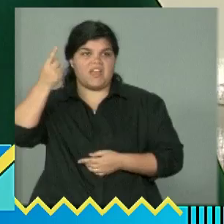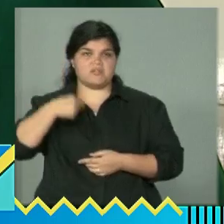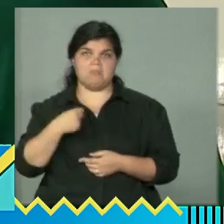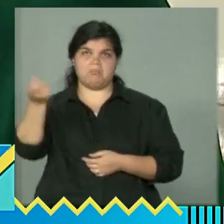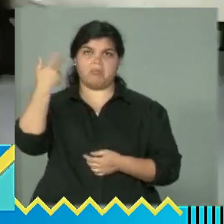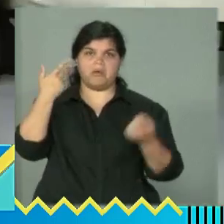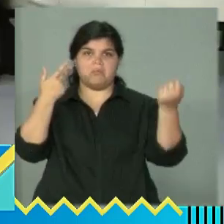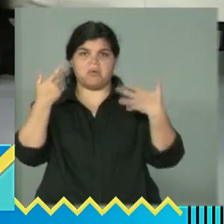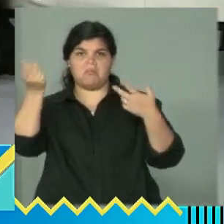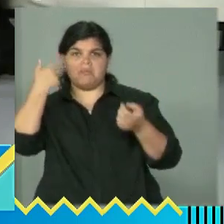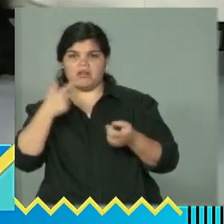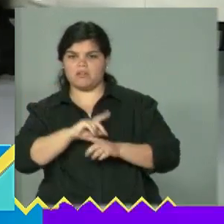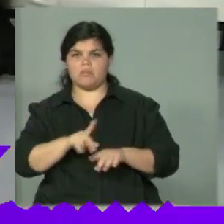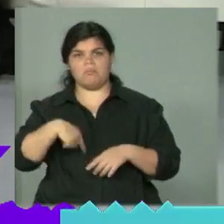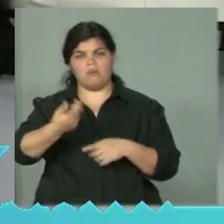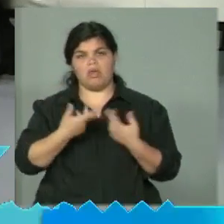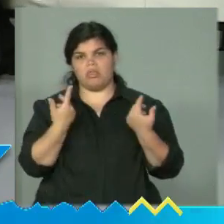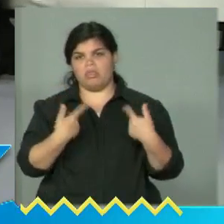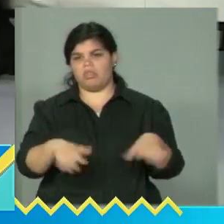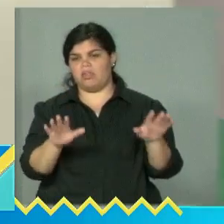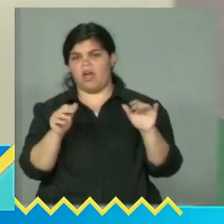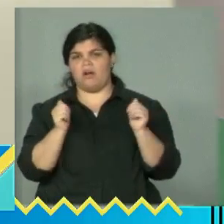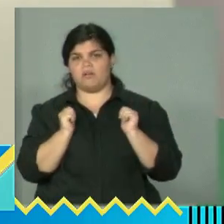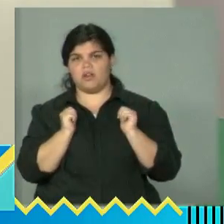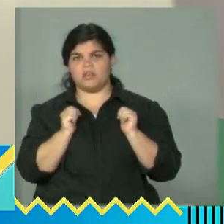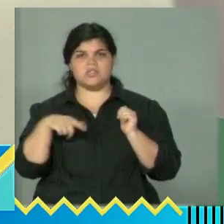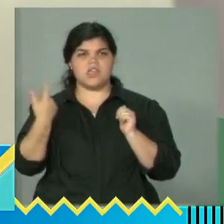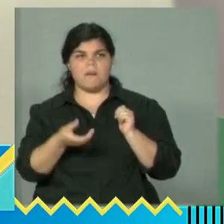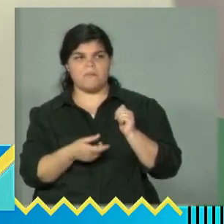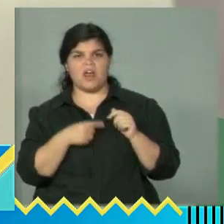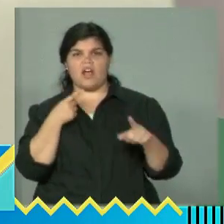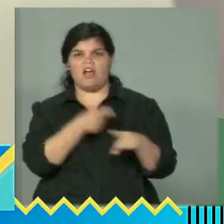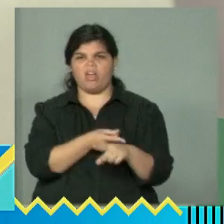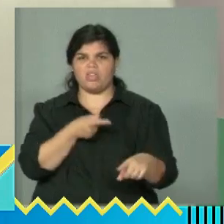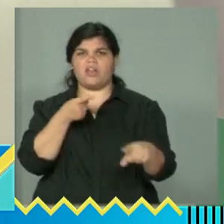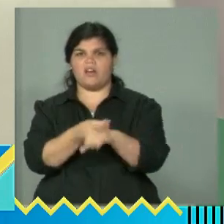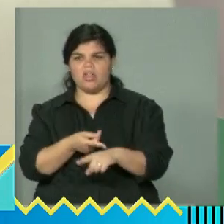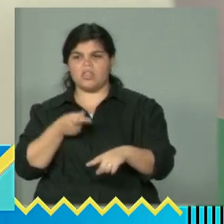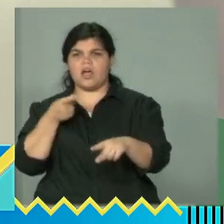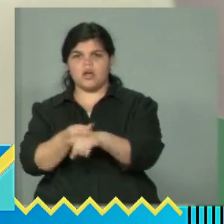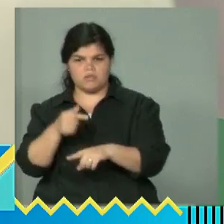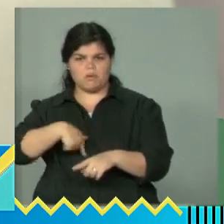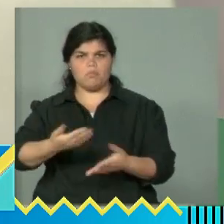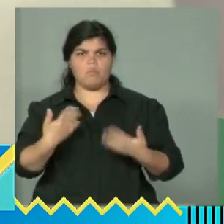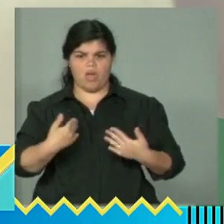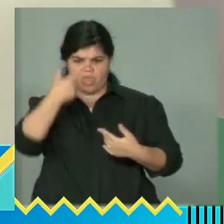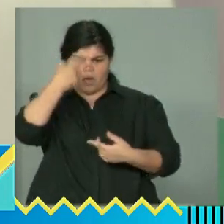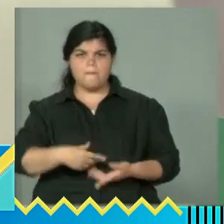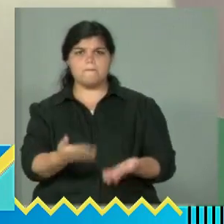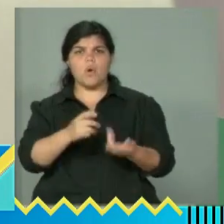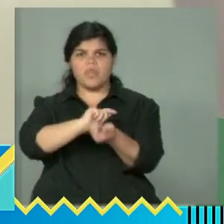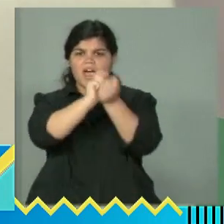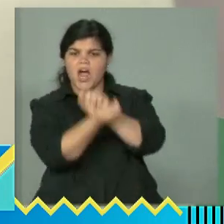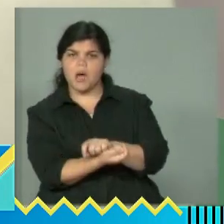porque suceden, se resignan finalmente y viven quejándose de algo que ellos pueden modificar. Y entonces por eso yo creo que es tan